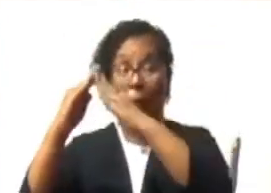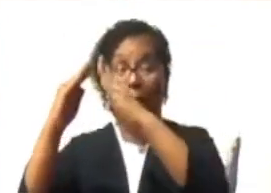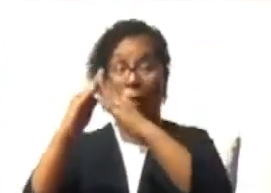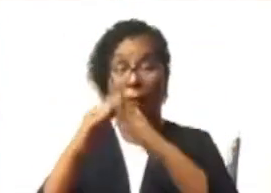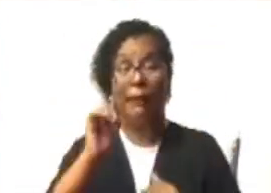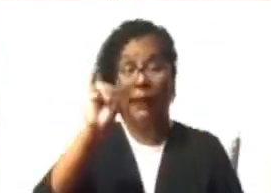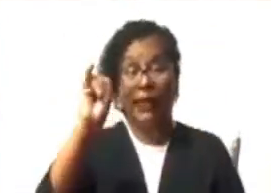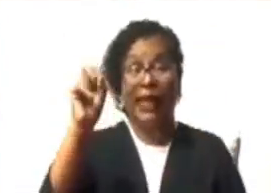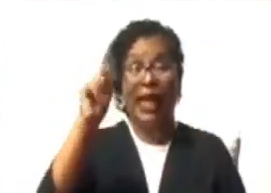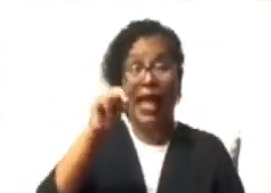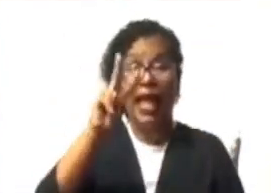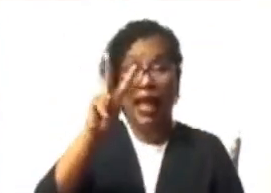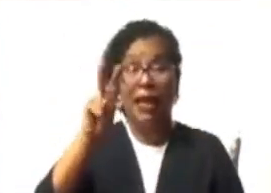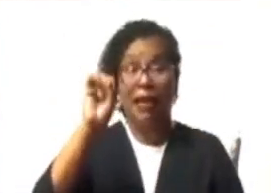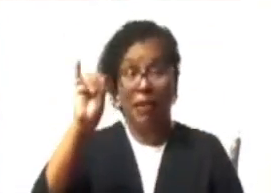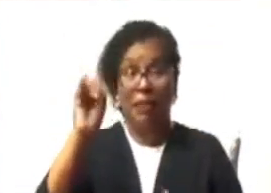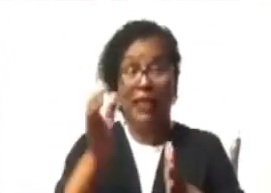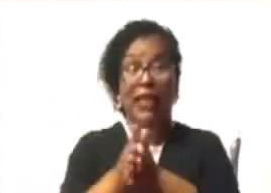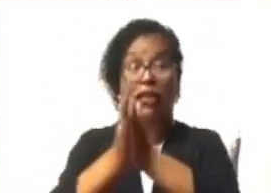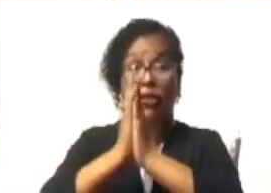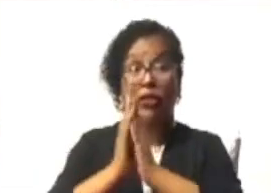un aumento de